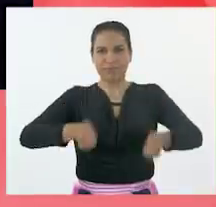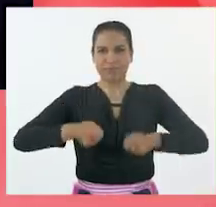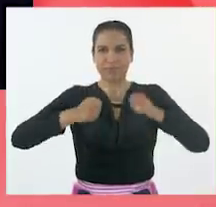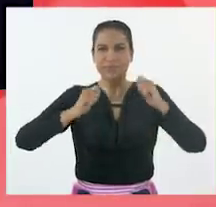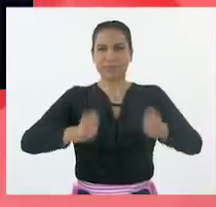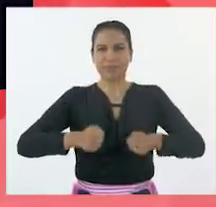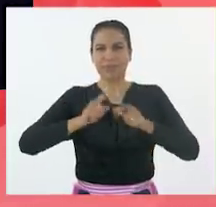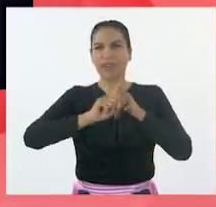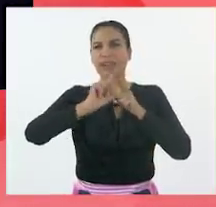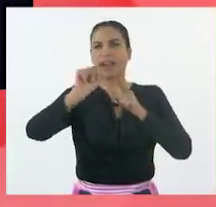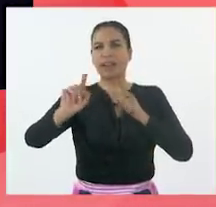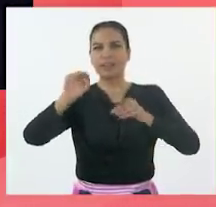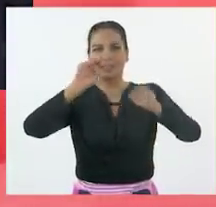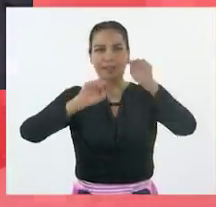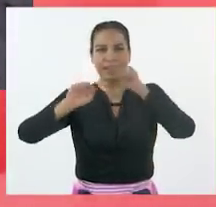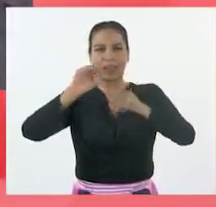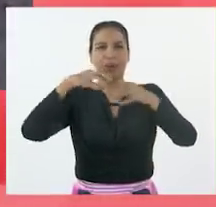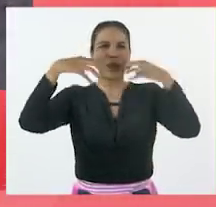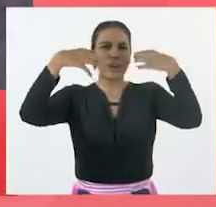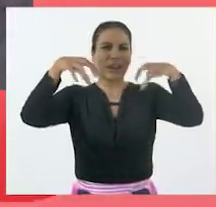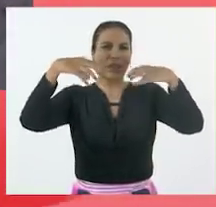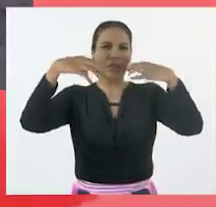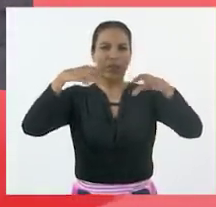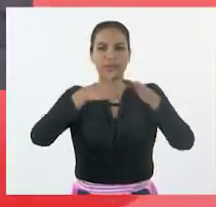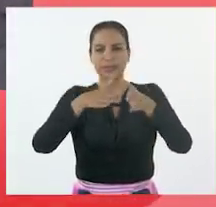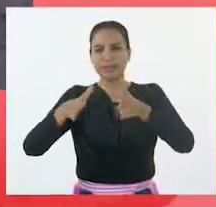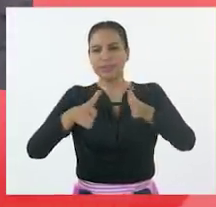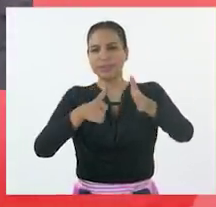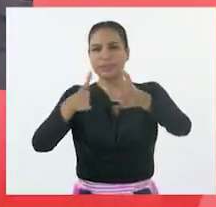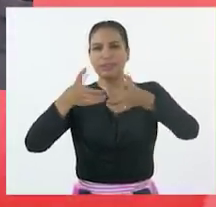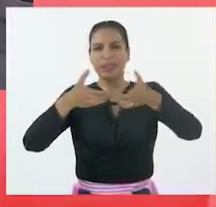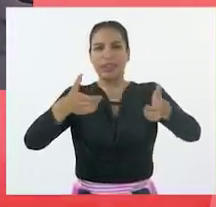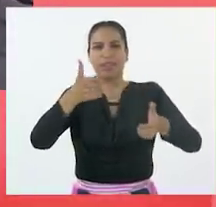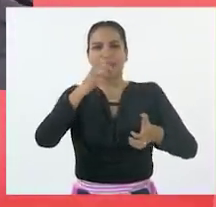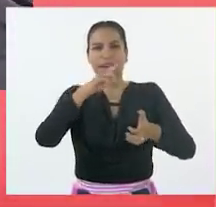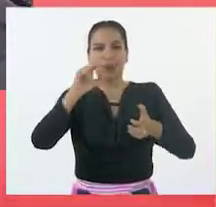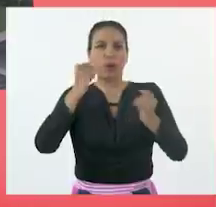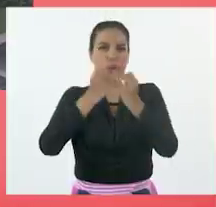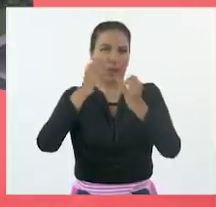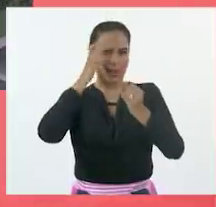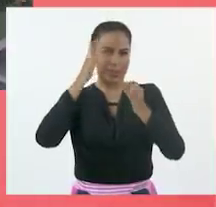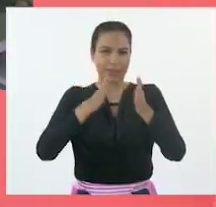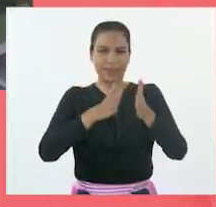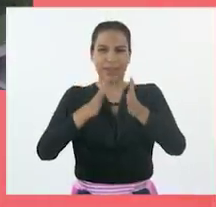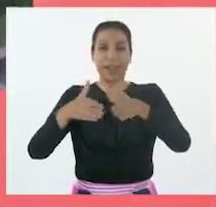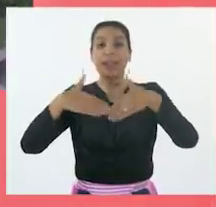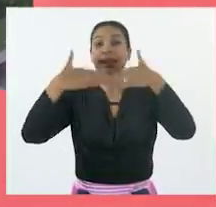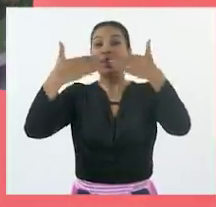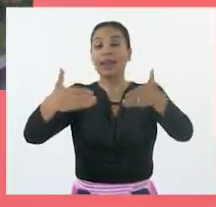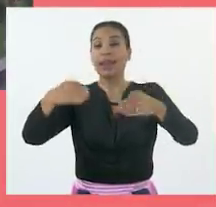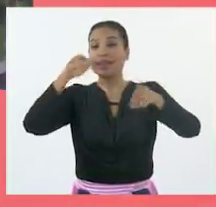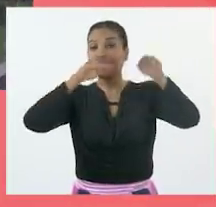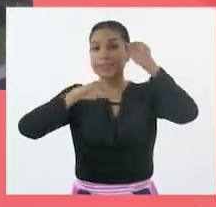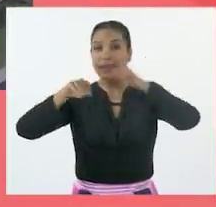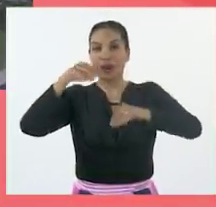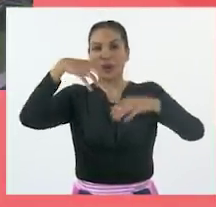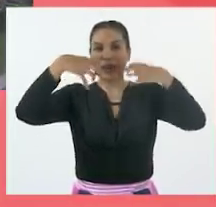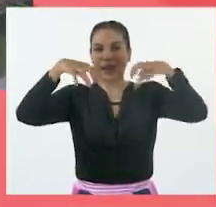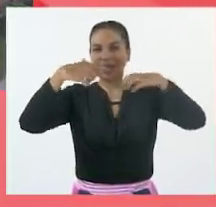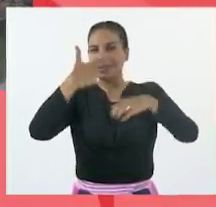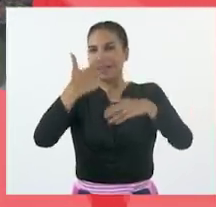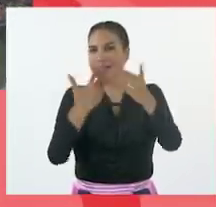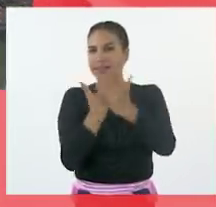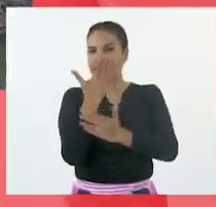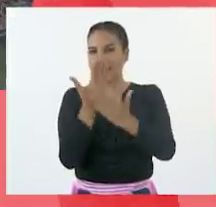de las Campanas, tomando aquí por esta partecita de Guerrero y todo Hidalgo, hasta llegar al Cerro de las Campanas a las 7 de la